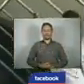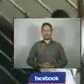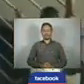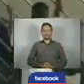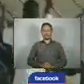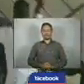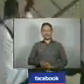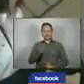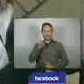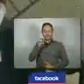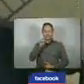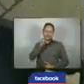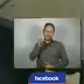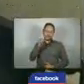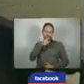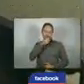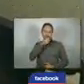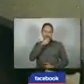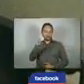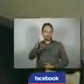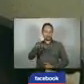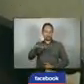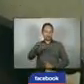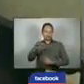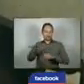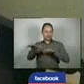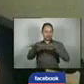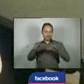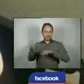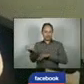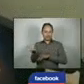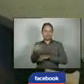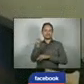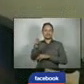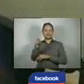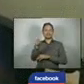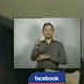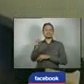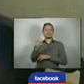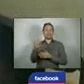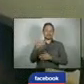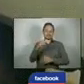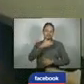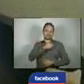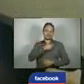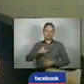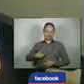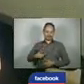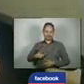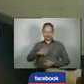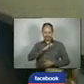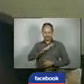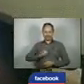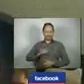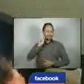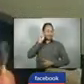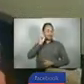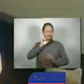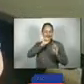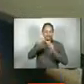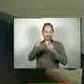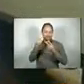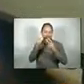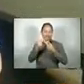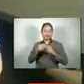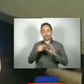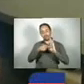Esta es la información que se genera acá en el departamento de Morazán, en la visita que realizó el presidente de la República, Nayib Bukele. Con